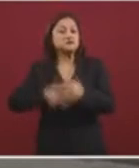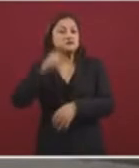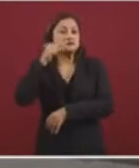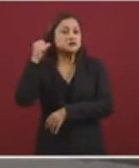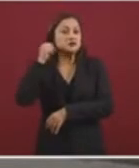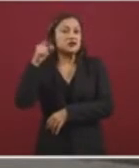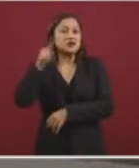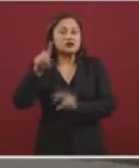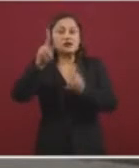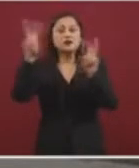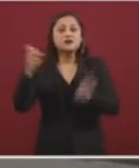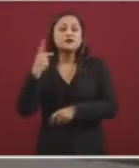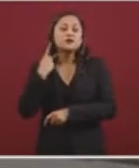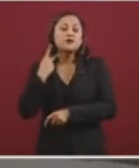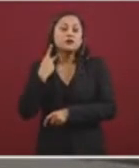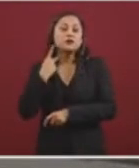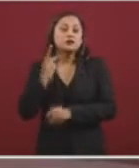provocar. Una provocación